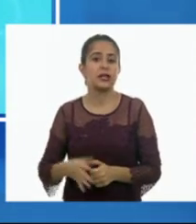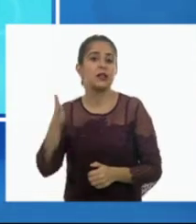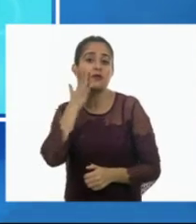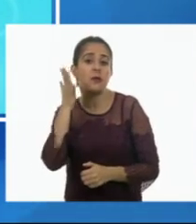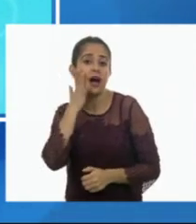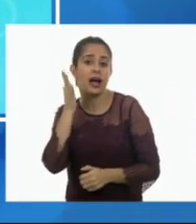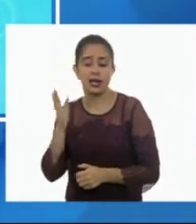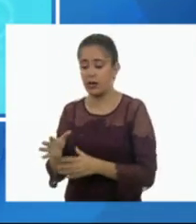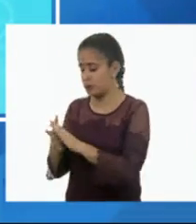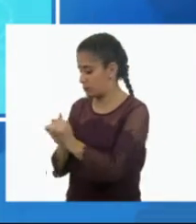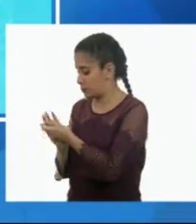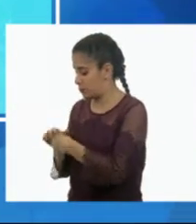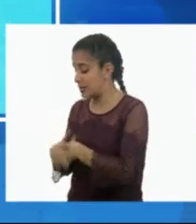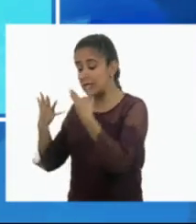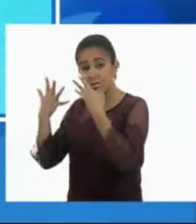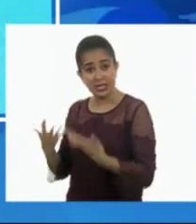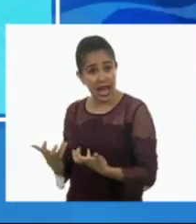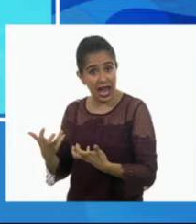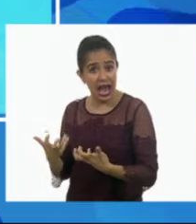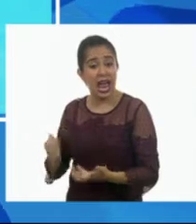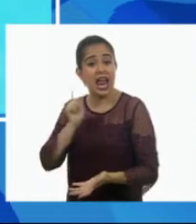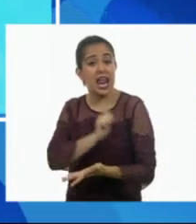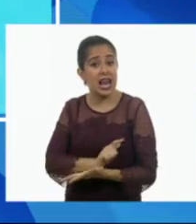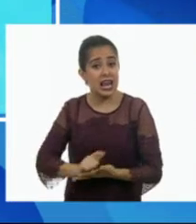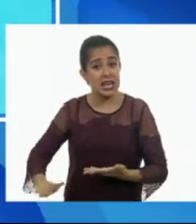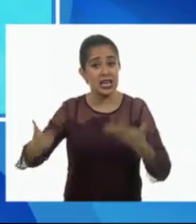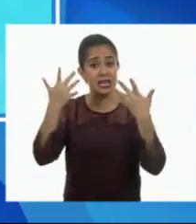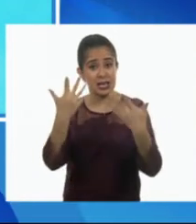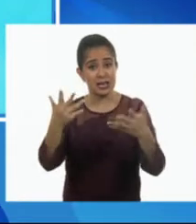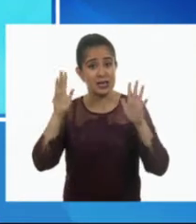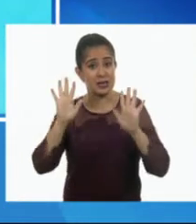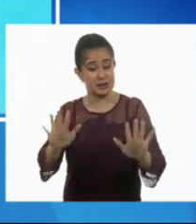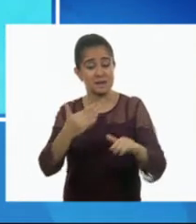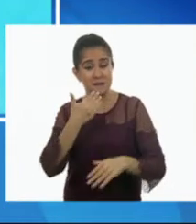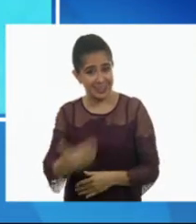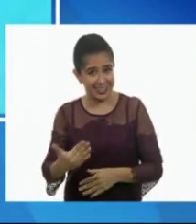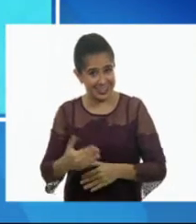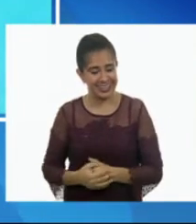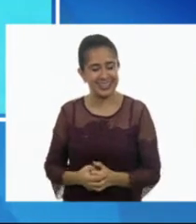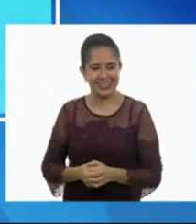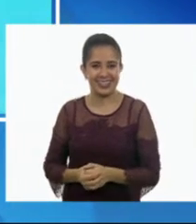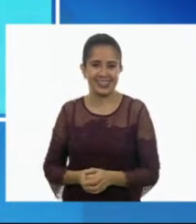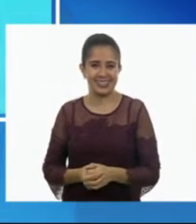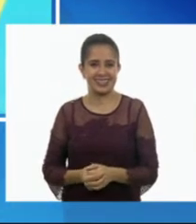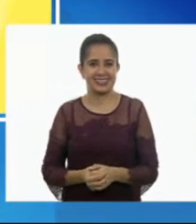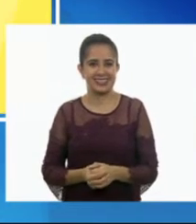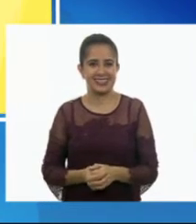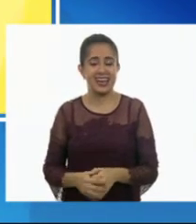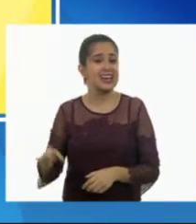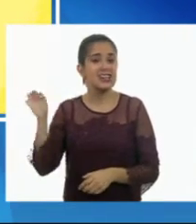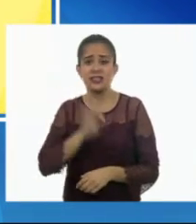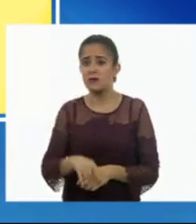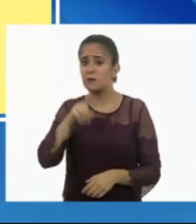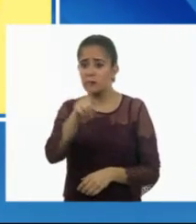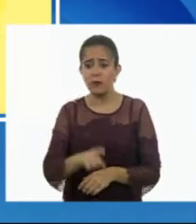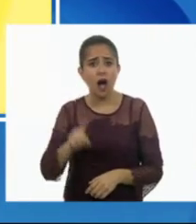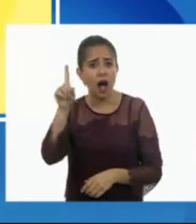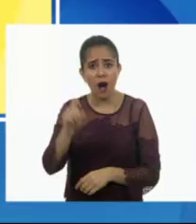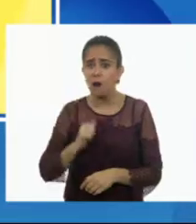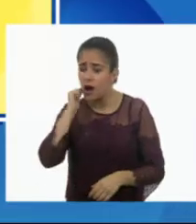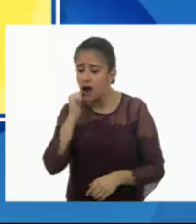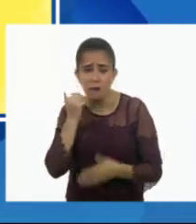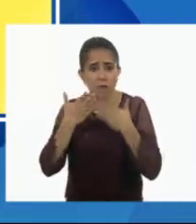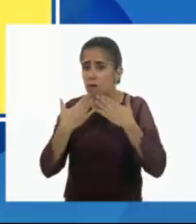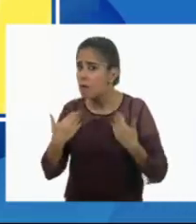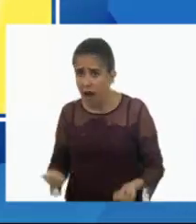Sécalas con una toalla. ¡Y listo! ¡Tus manos están limpias! Si no tienes agua y jabón,